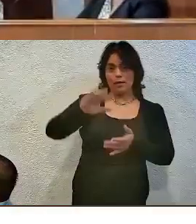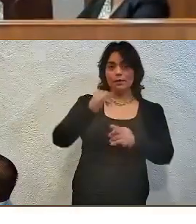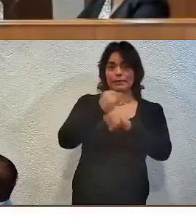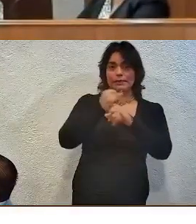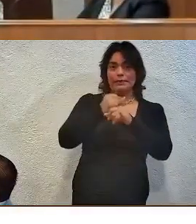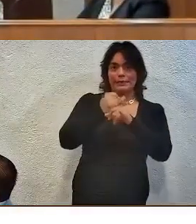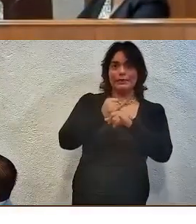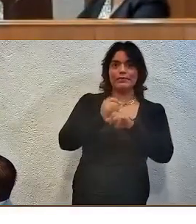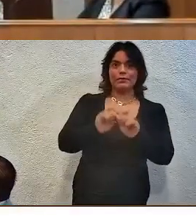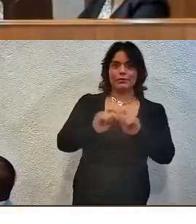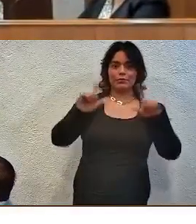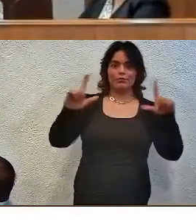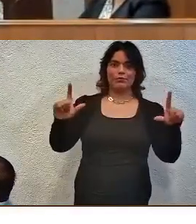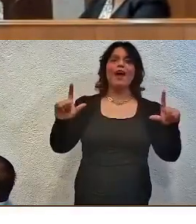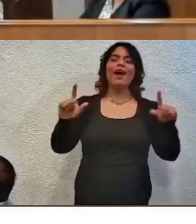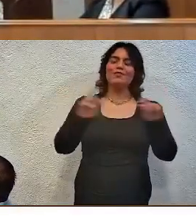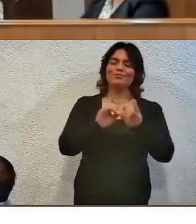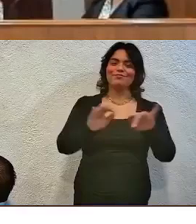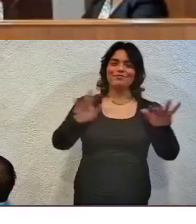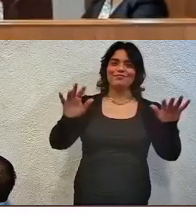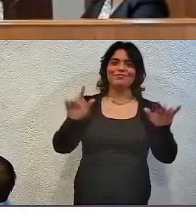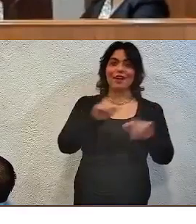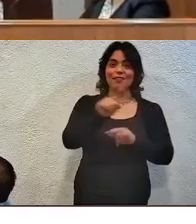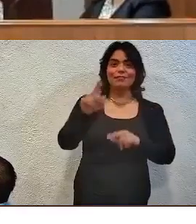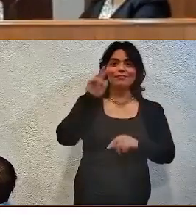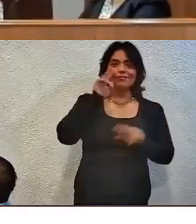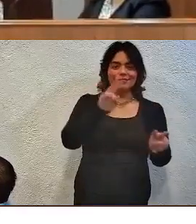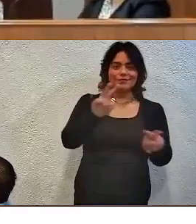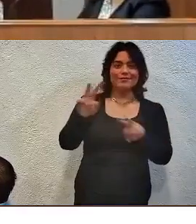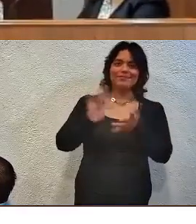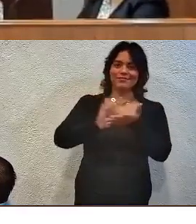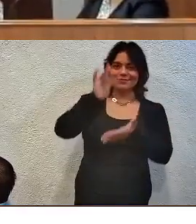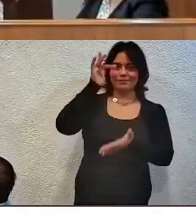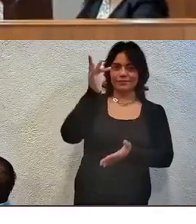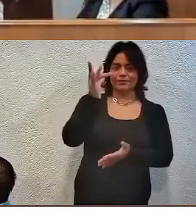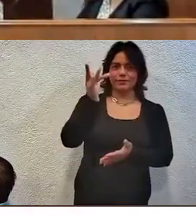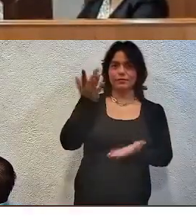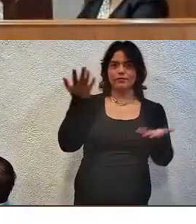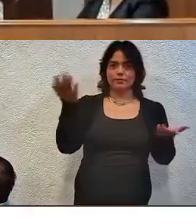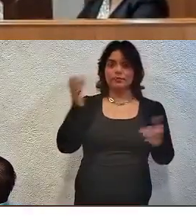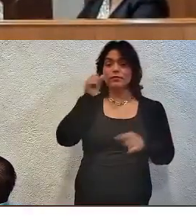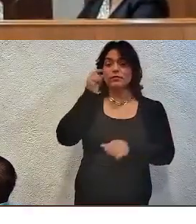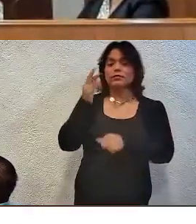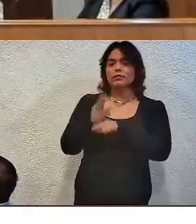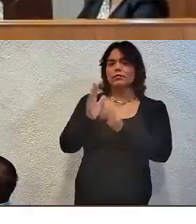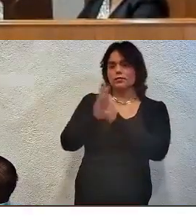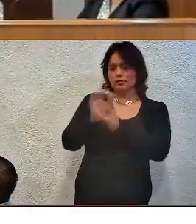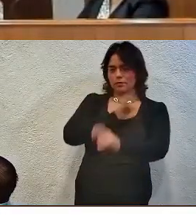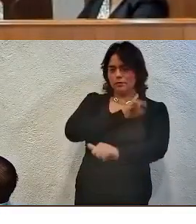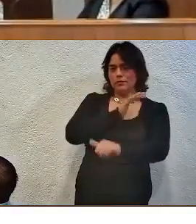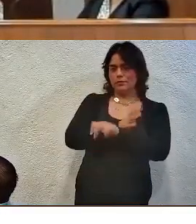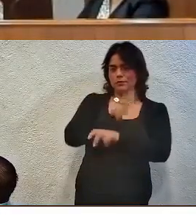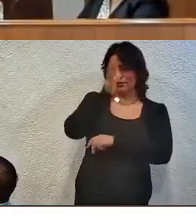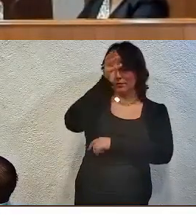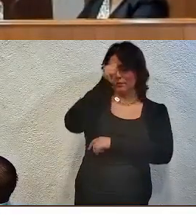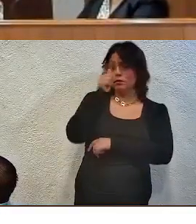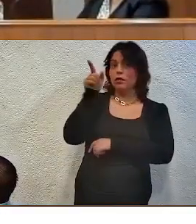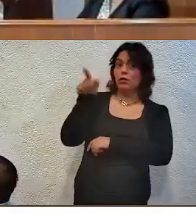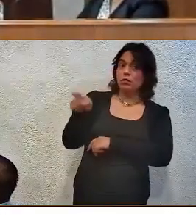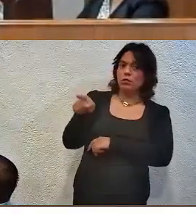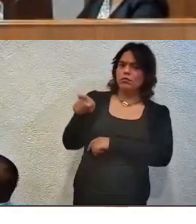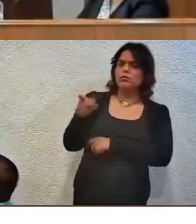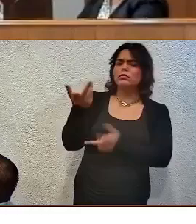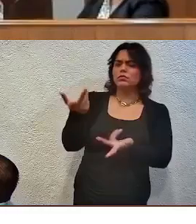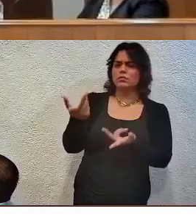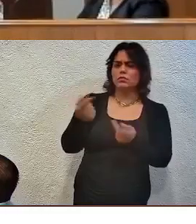plataformas digitales. A efecto de iniciar la sesión, le solicitó, secretario general de Acuerdos, proceda a